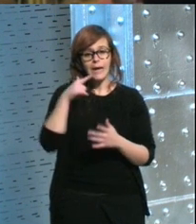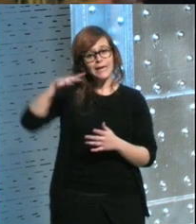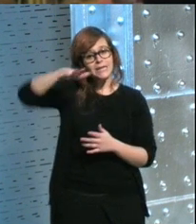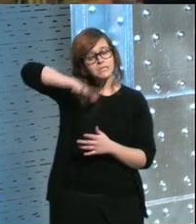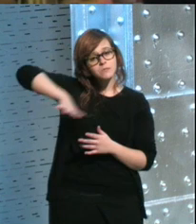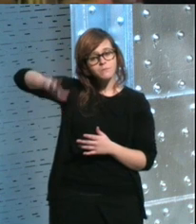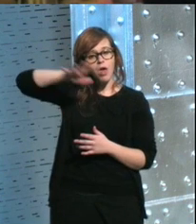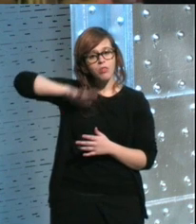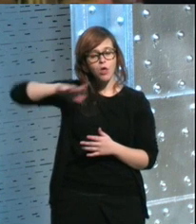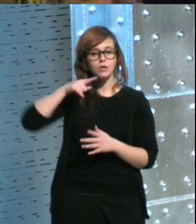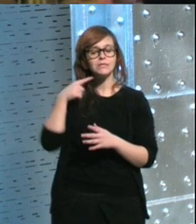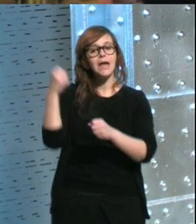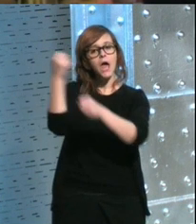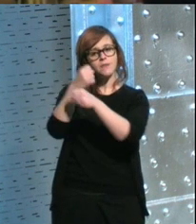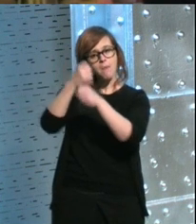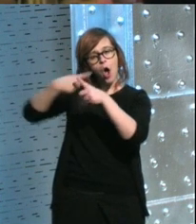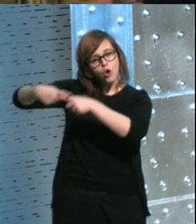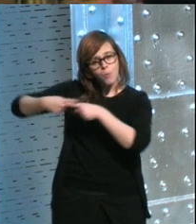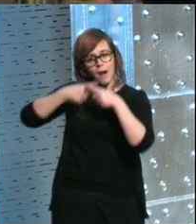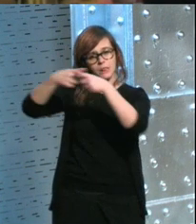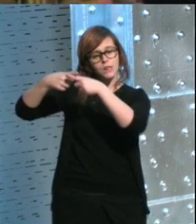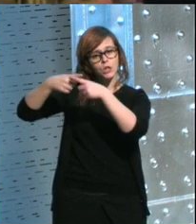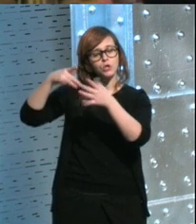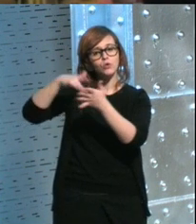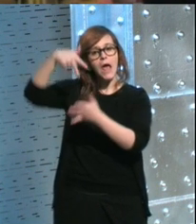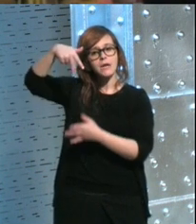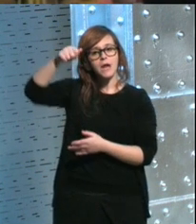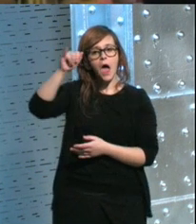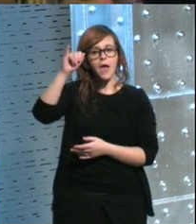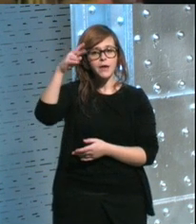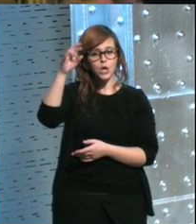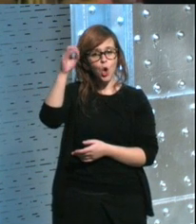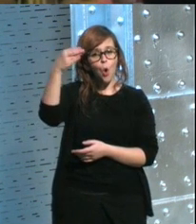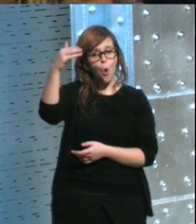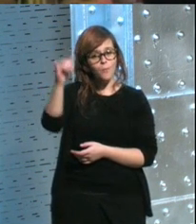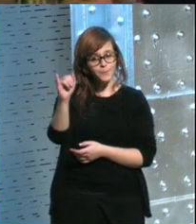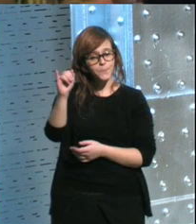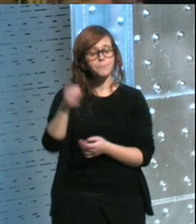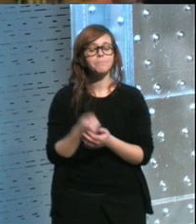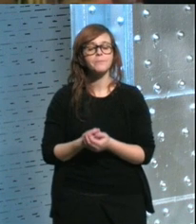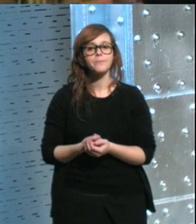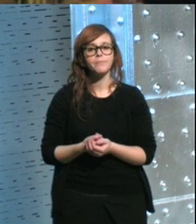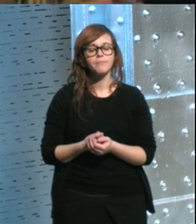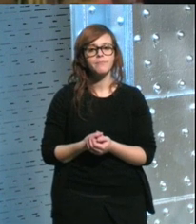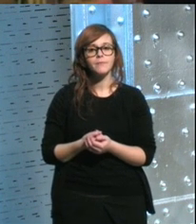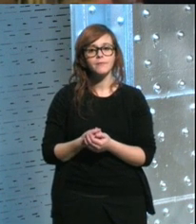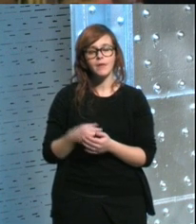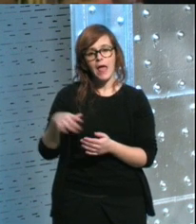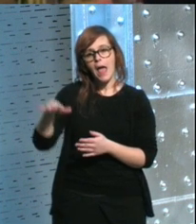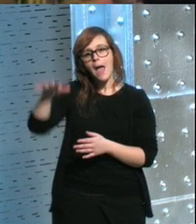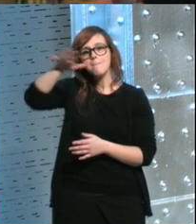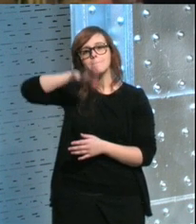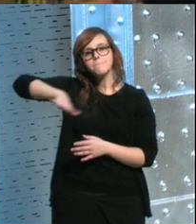espacio de coworking de Nairobi. ¿Se ve bien ahí? Sí, muy bien. Sí. Okay. De Nairobi, en Kenia, donde